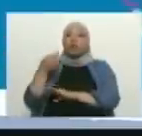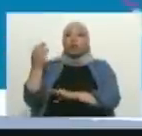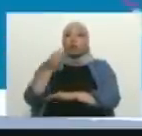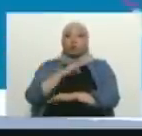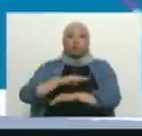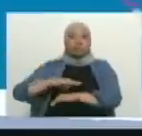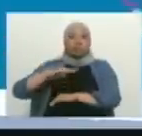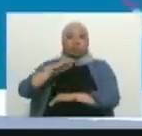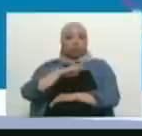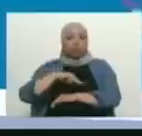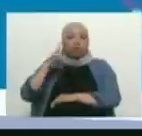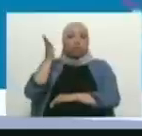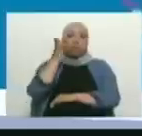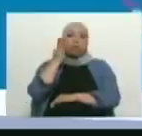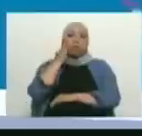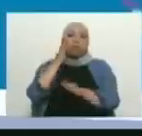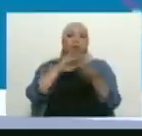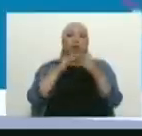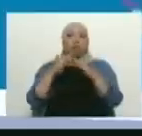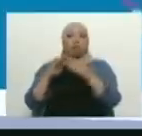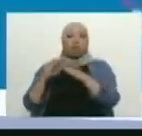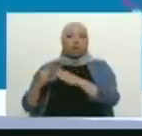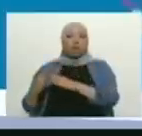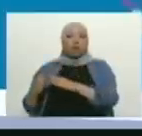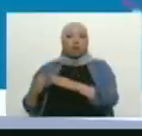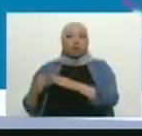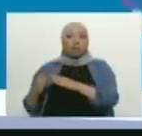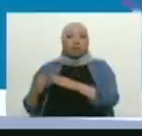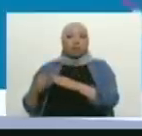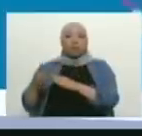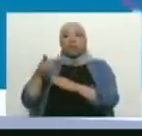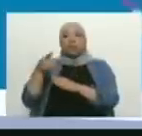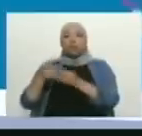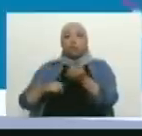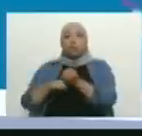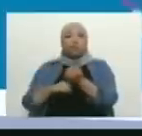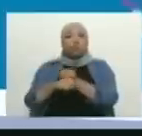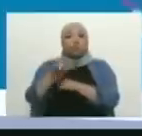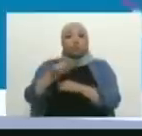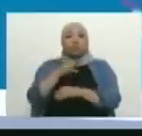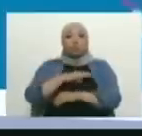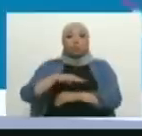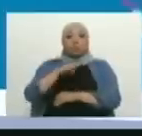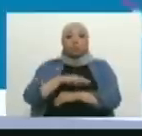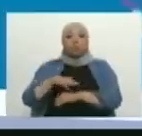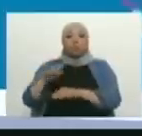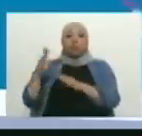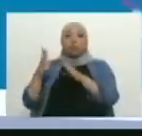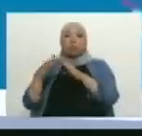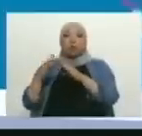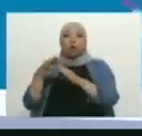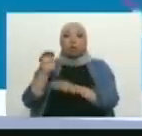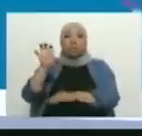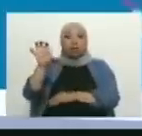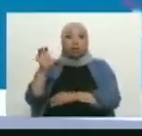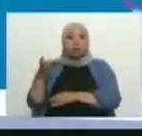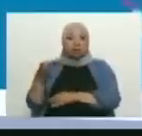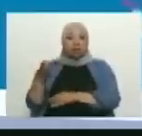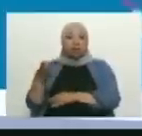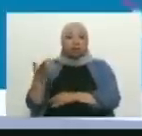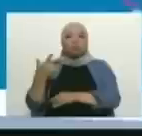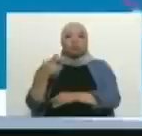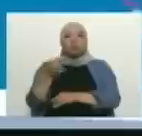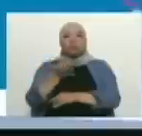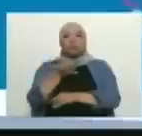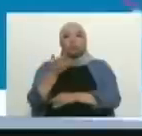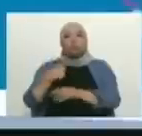misión Madres del Barrio, siempre he contado en la gran misión Hogares de la Patria, siempre he contado